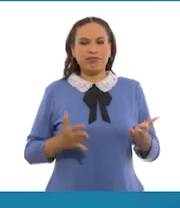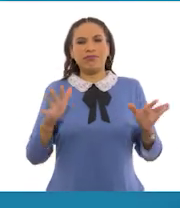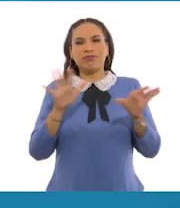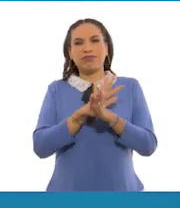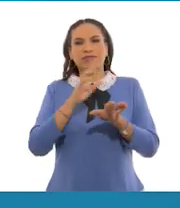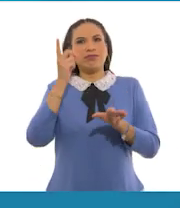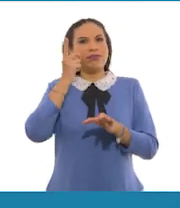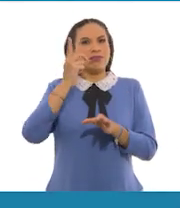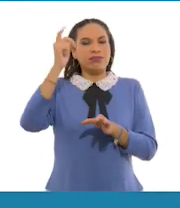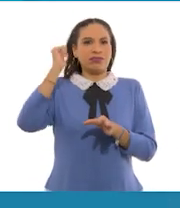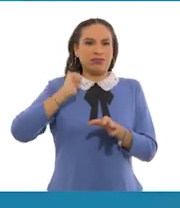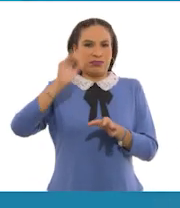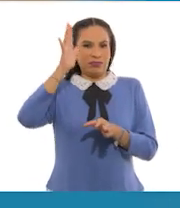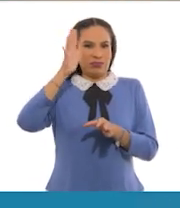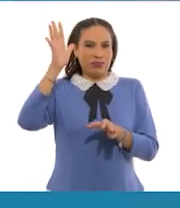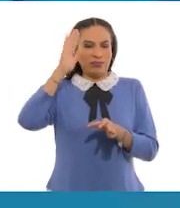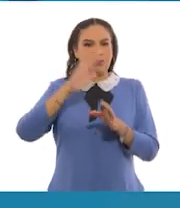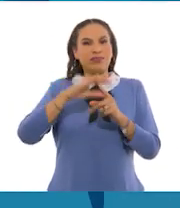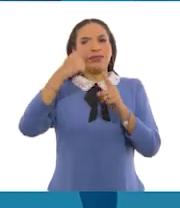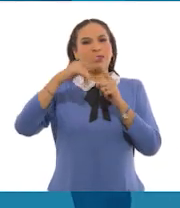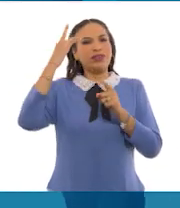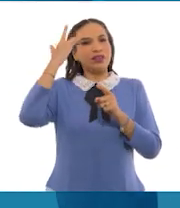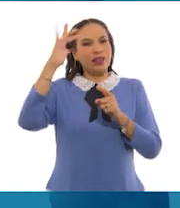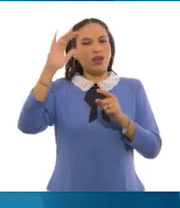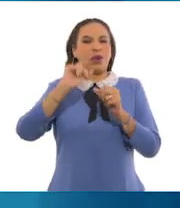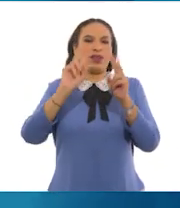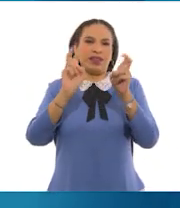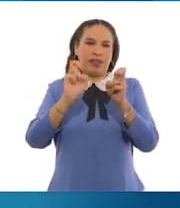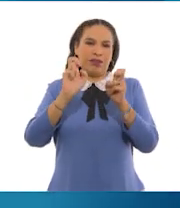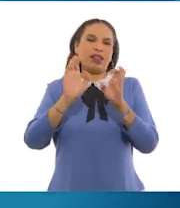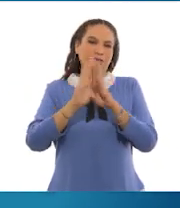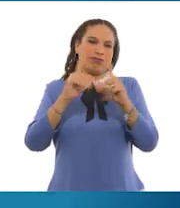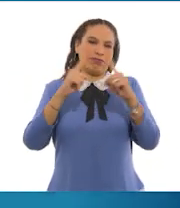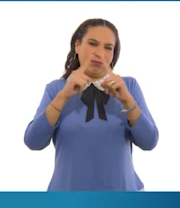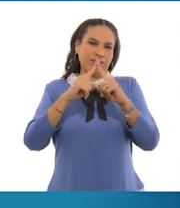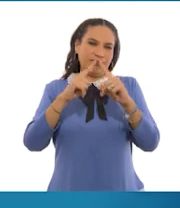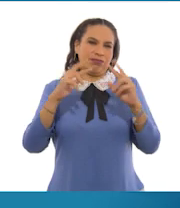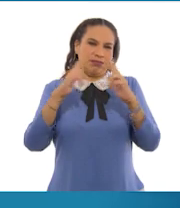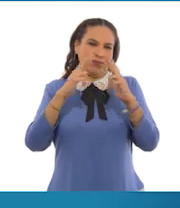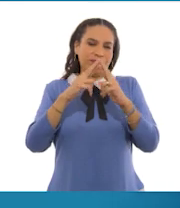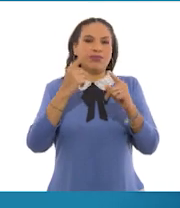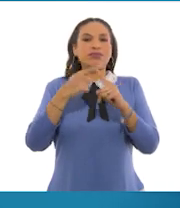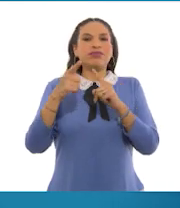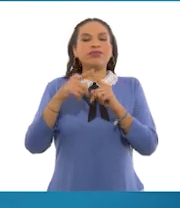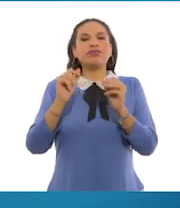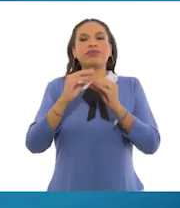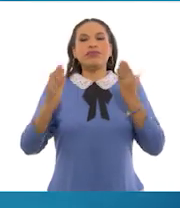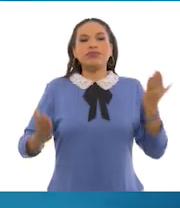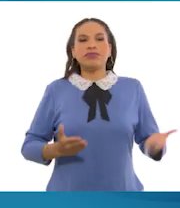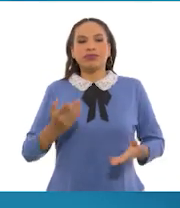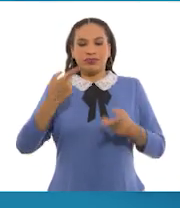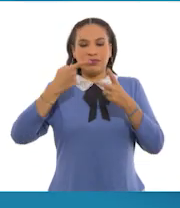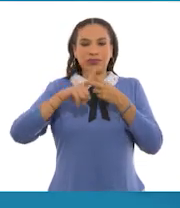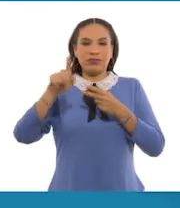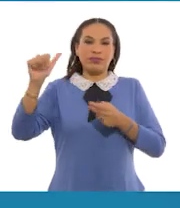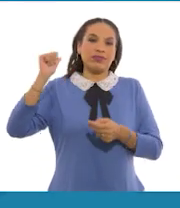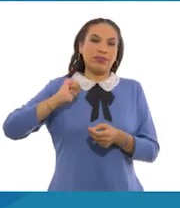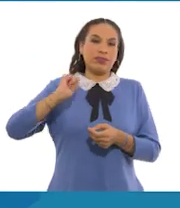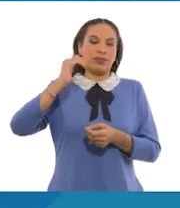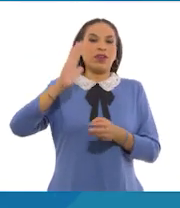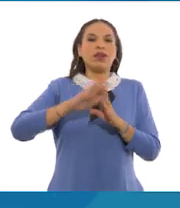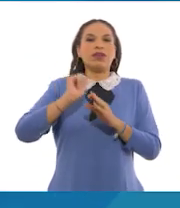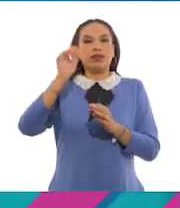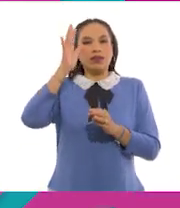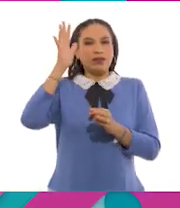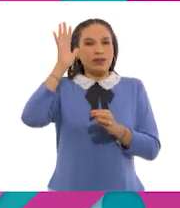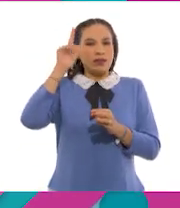cambiando los dioses prehispánicos por santos o temas cristianos. Así pues, muchas danzas actuales tienen orígenes prehispánicos, como la